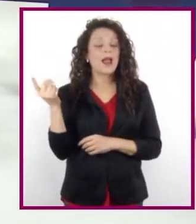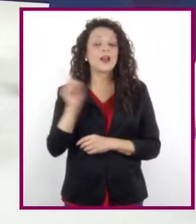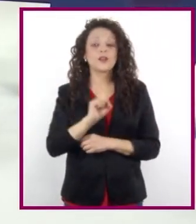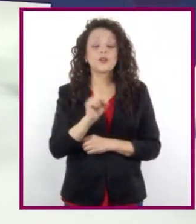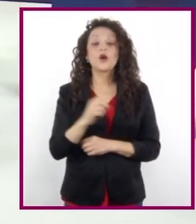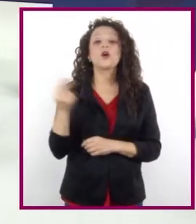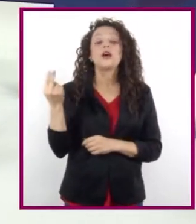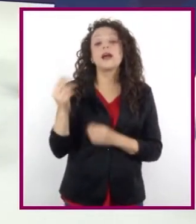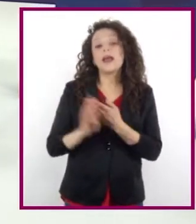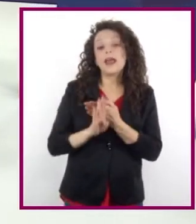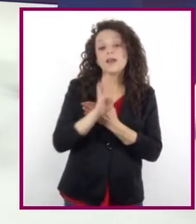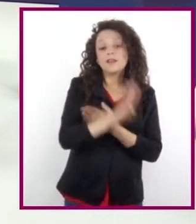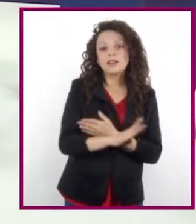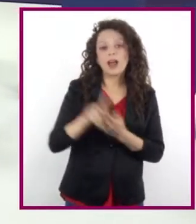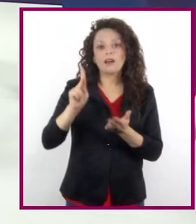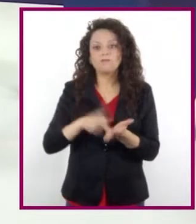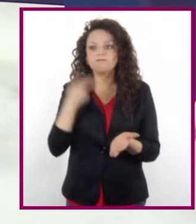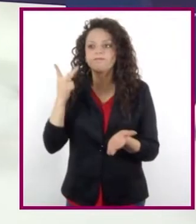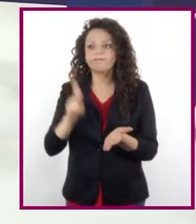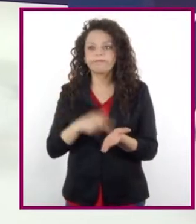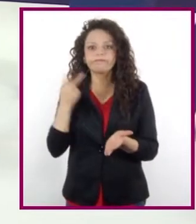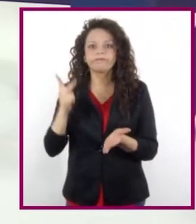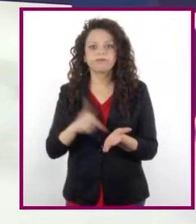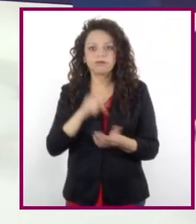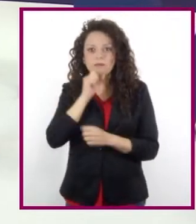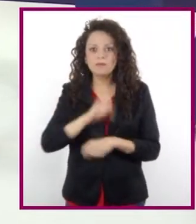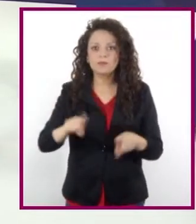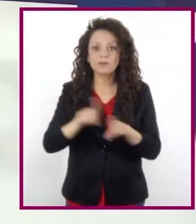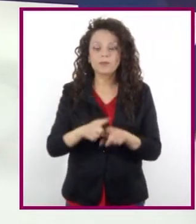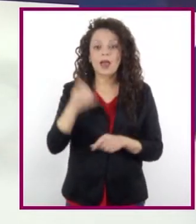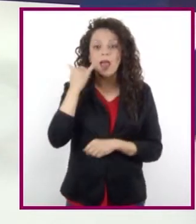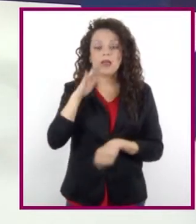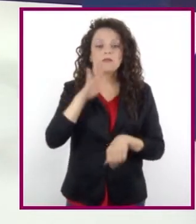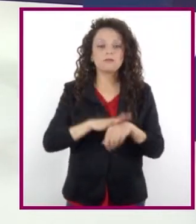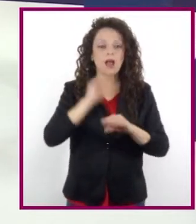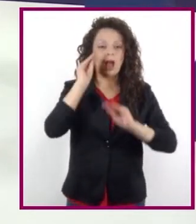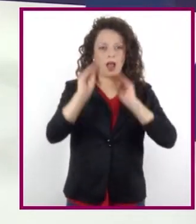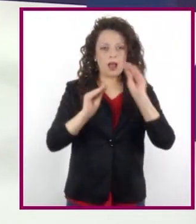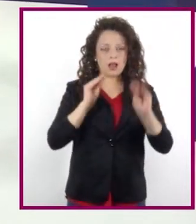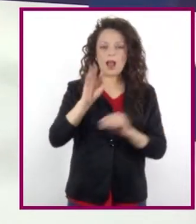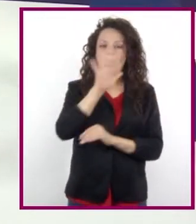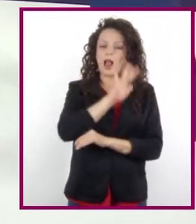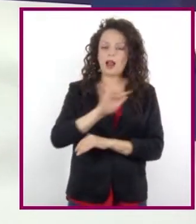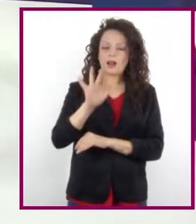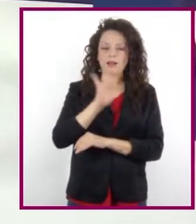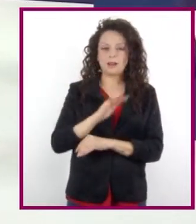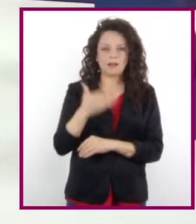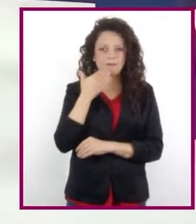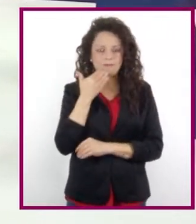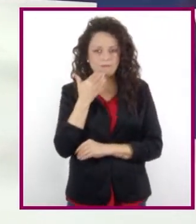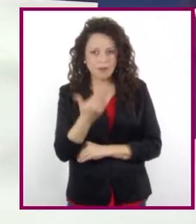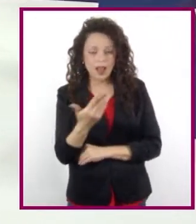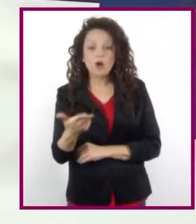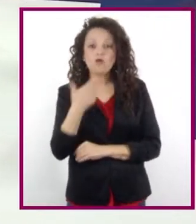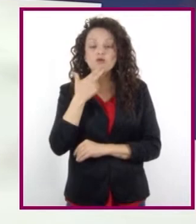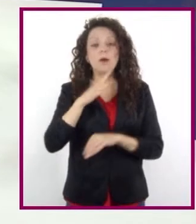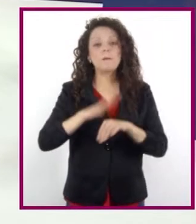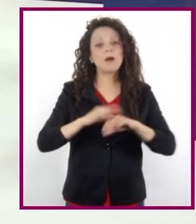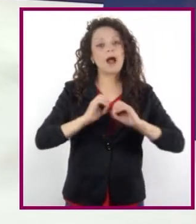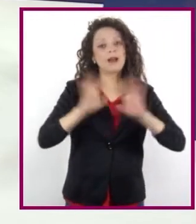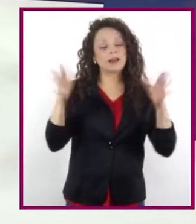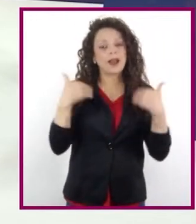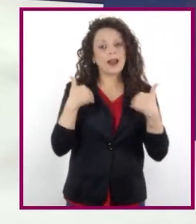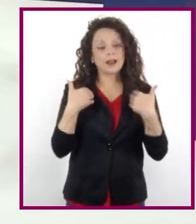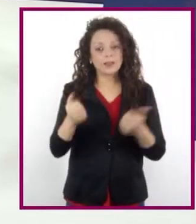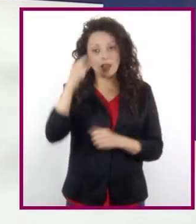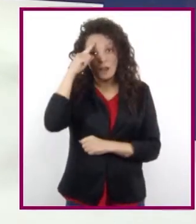repeticiones innecesarias y para que el texto se enriquezca. Al usarlos, lo que escriban será más comprensible y ágil